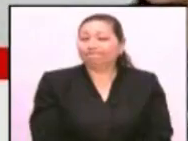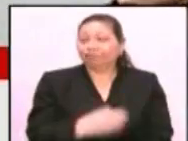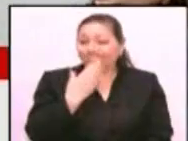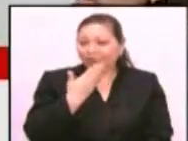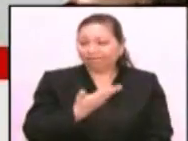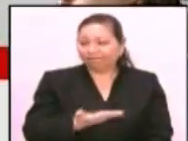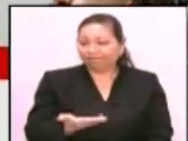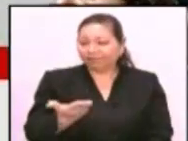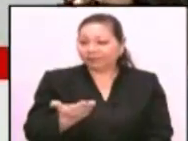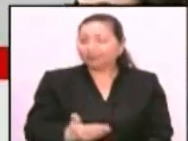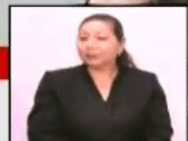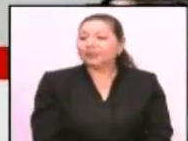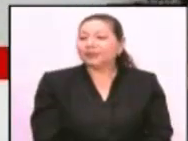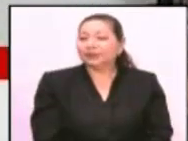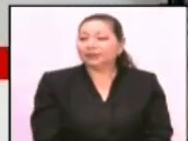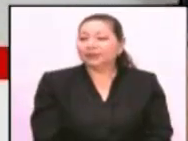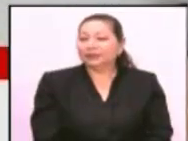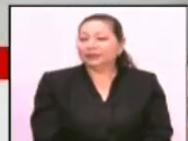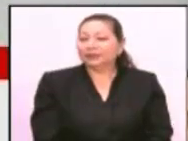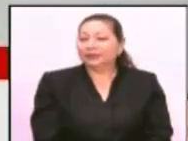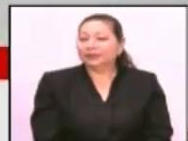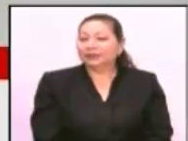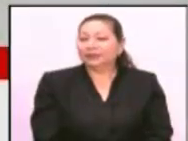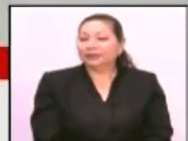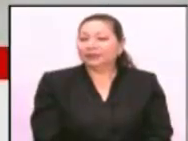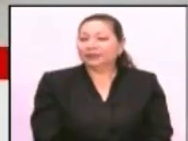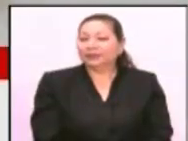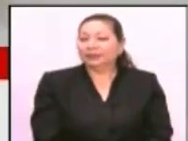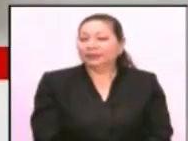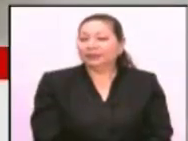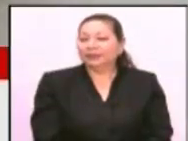hoy queremos compartirlo con ustedes.